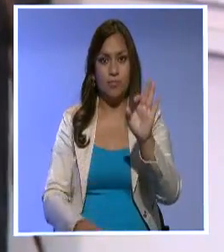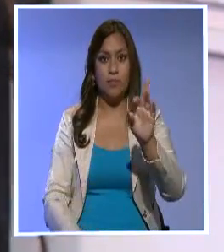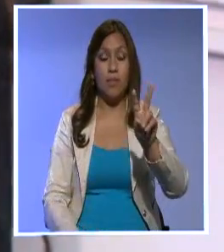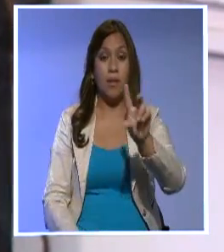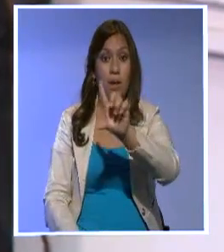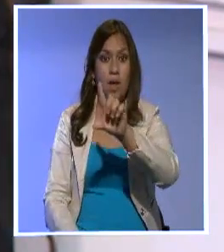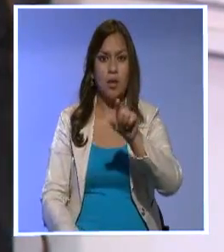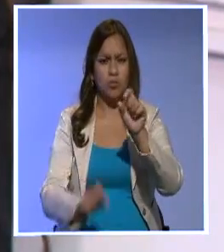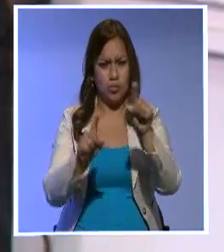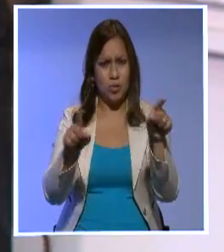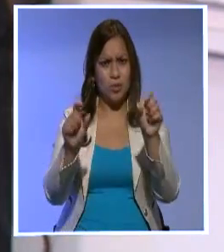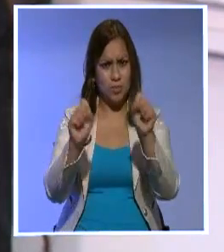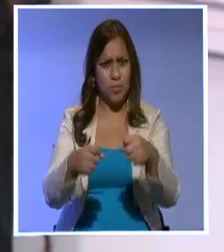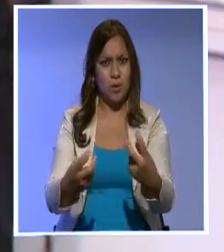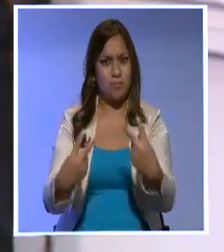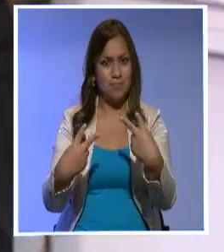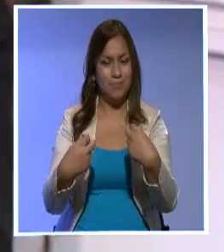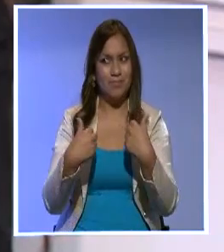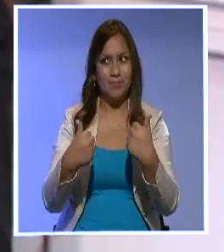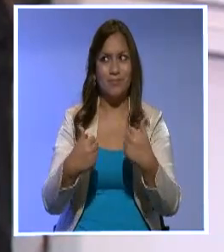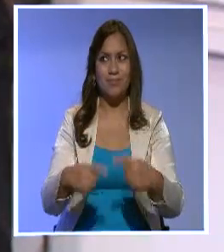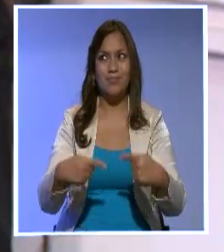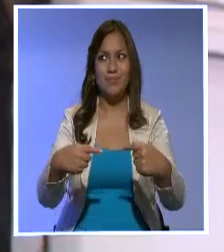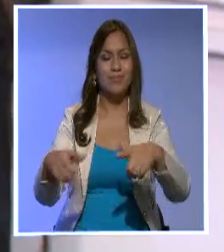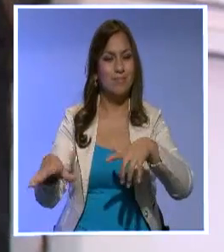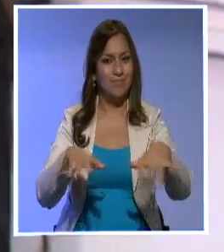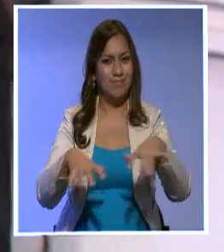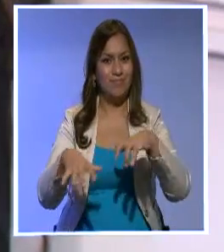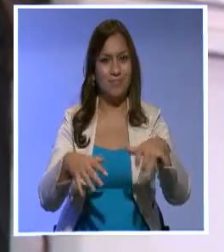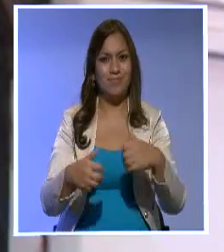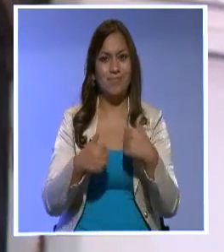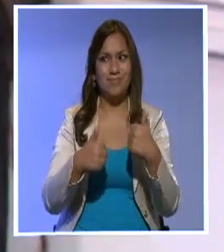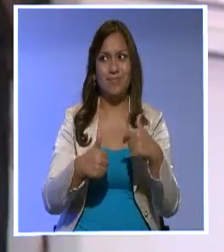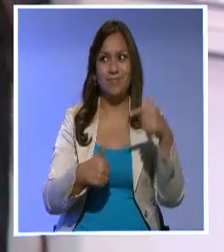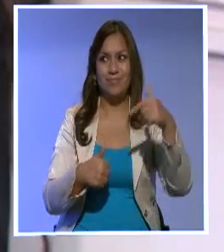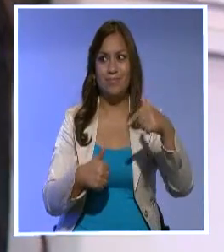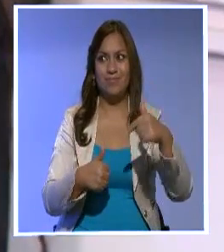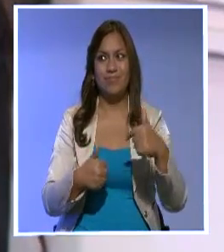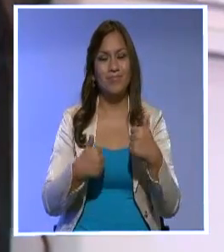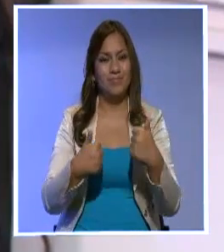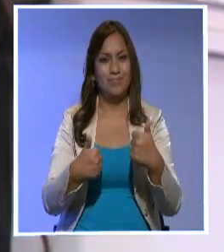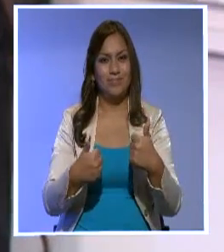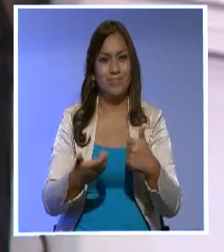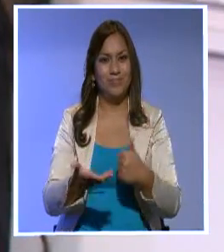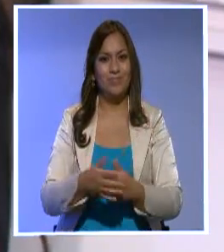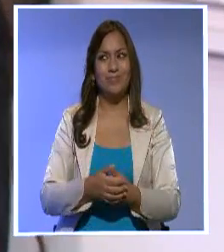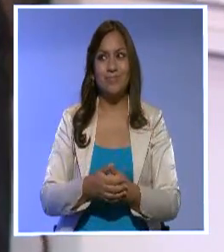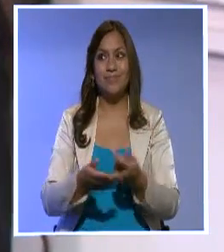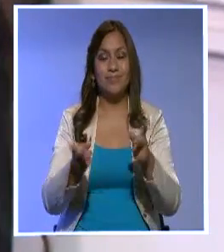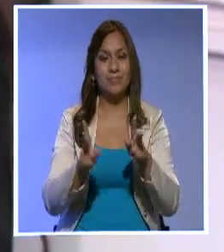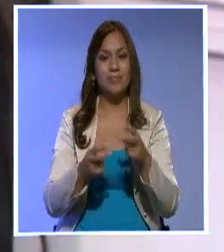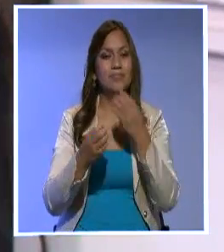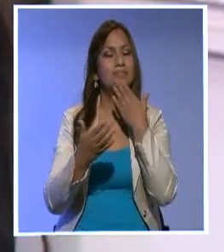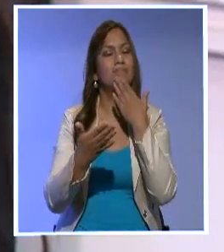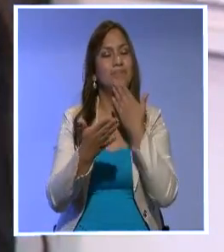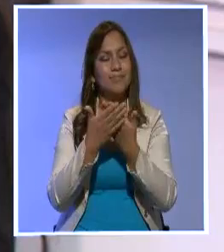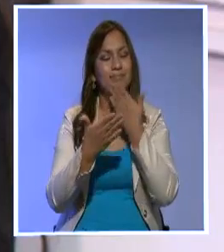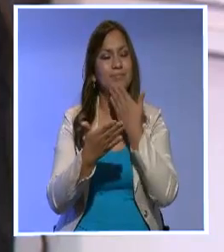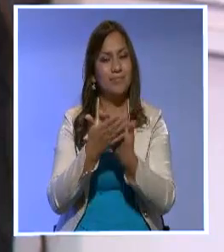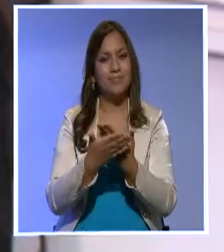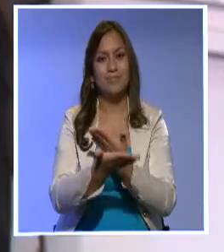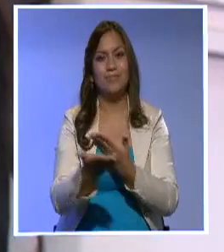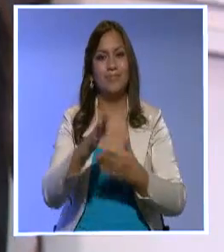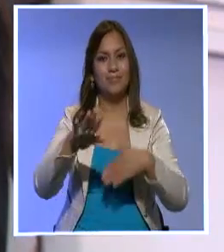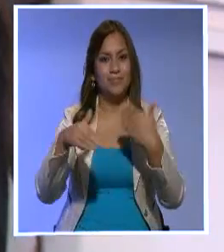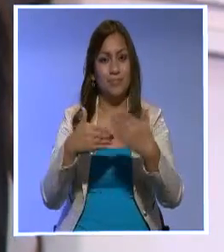puedan seguir la información y las actividades que desarrollamos desde esta función legislativa muchas gracias a todas